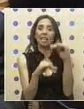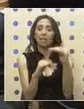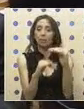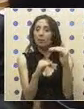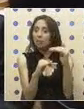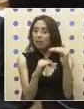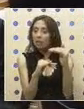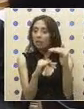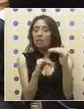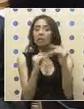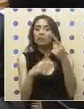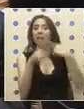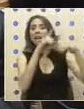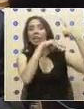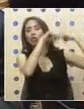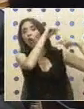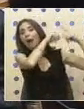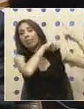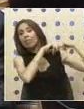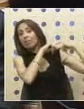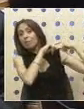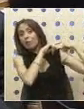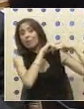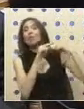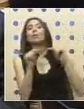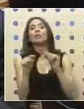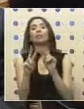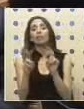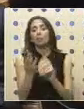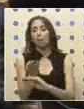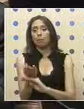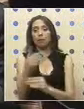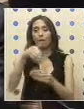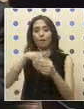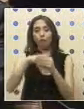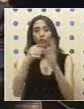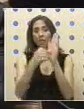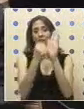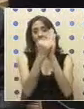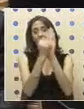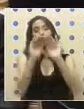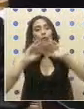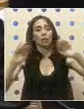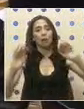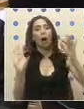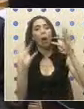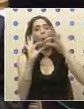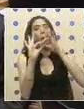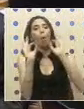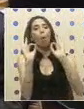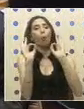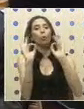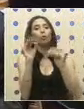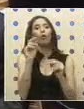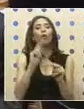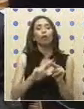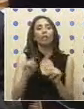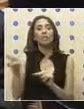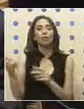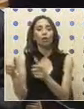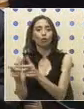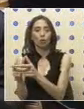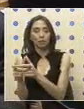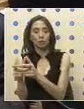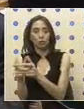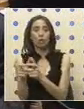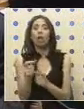retroactividad. Sobre esa materia quisiera pedir votación separada para votar coherentemente con lo que hicimos en la Comisión, sin